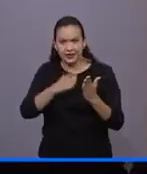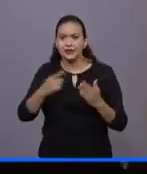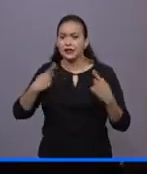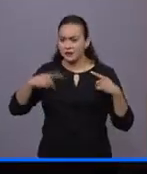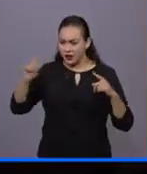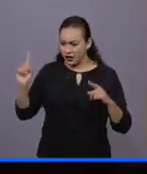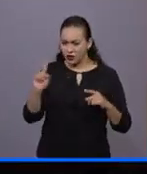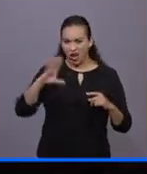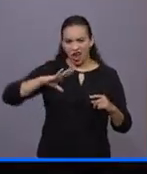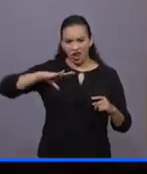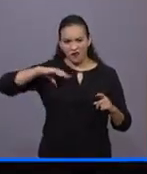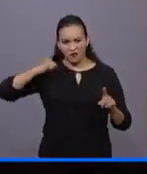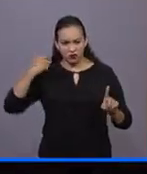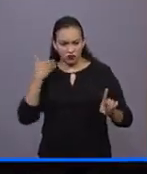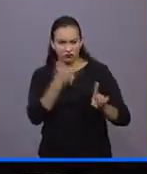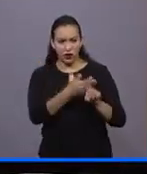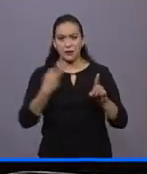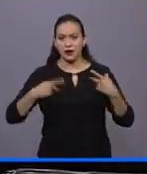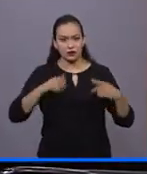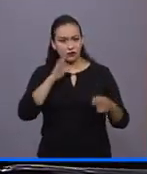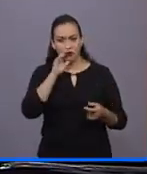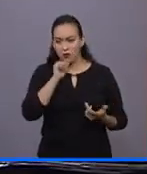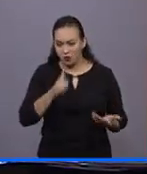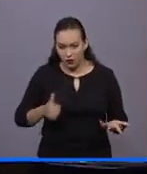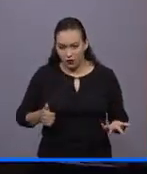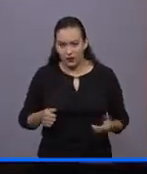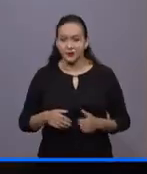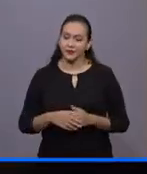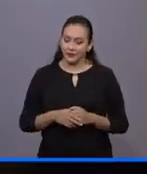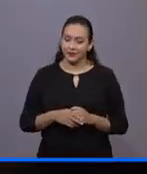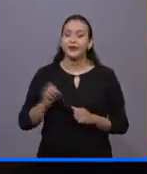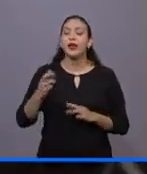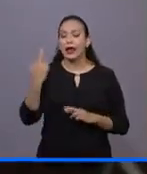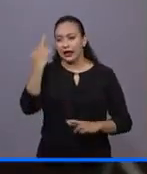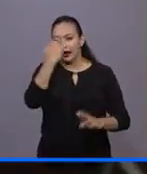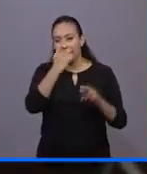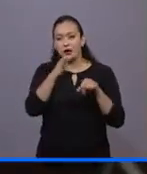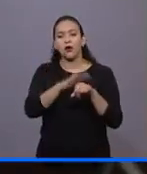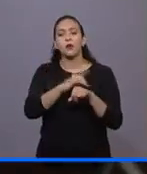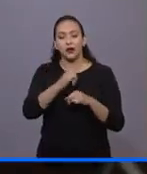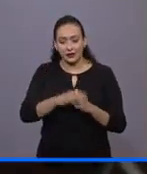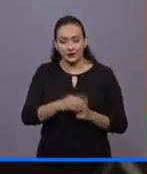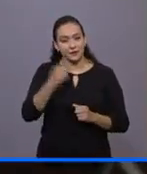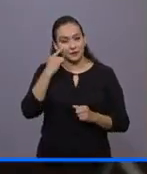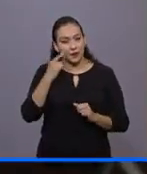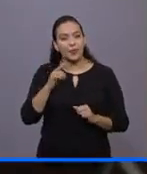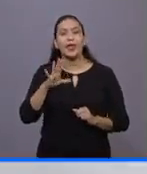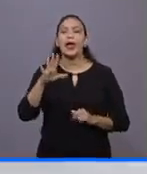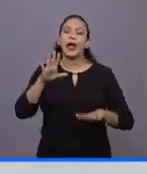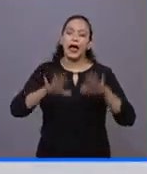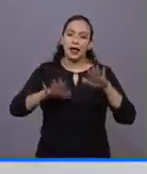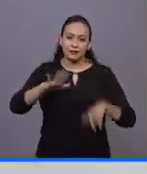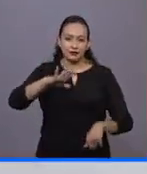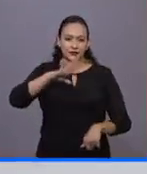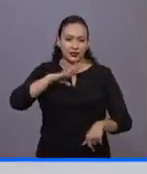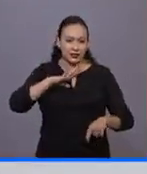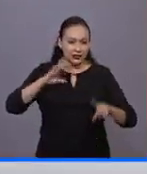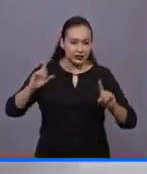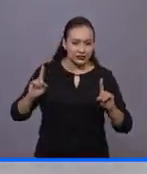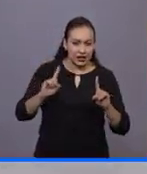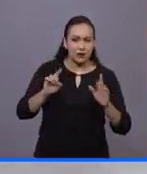provecho económico excesivo para una parte, ya que dicho análisis procede cuando exista una desproporción relevante entre